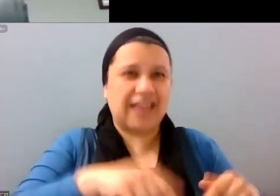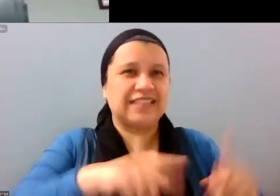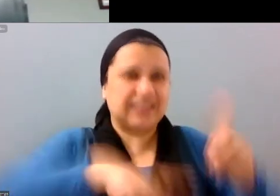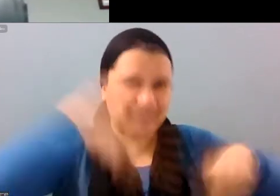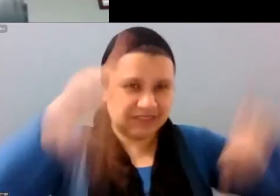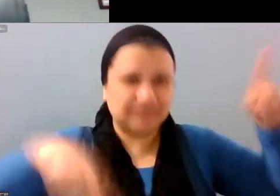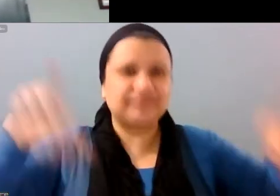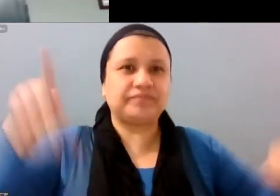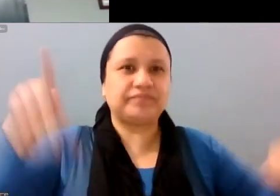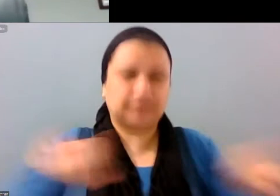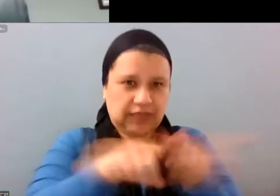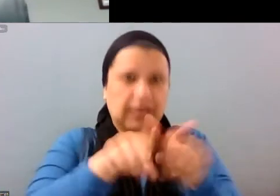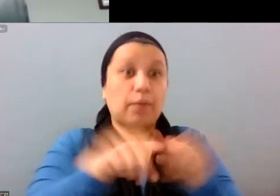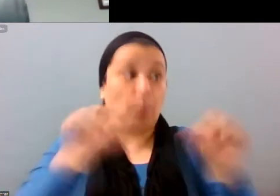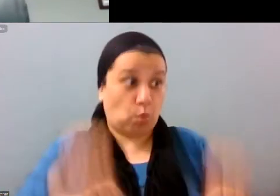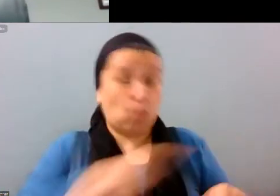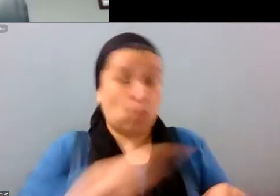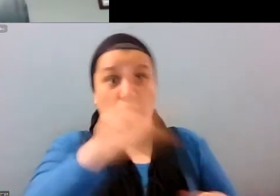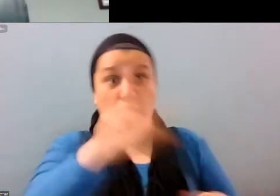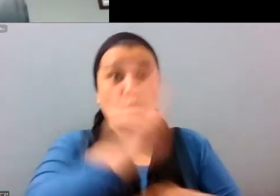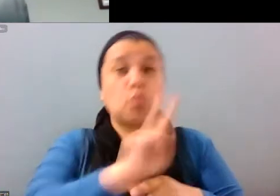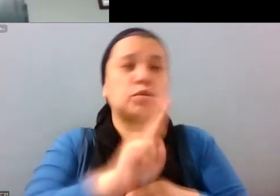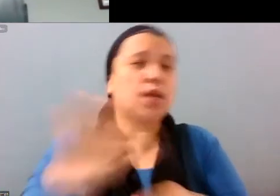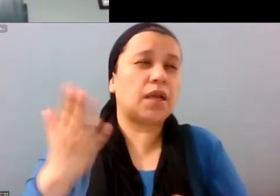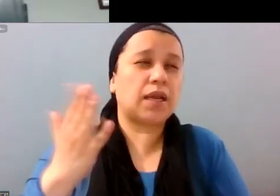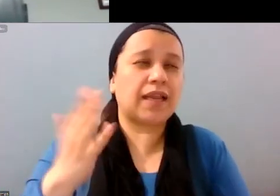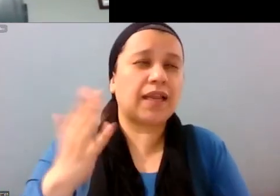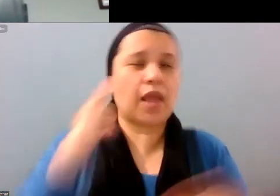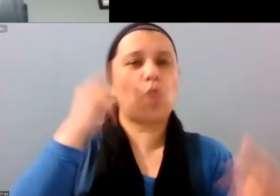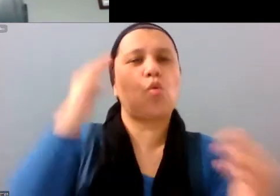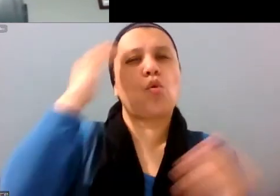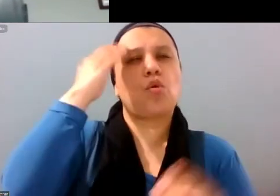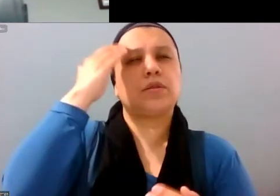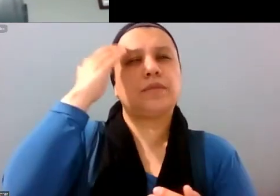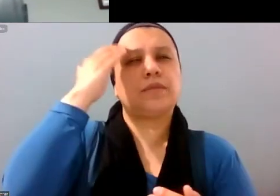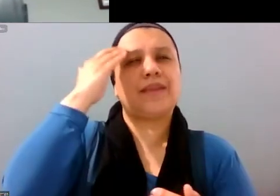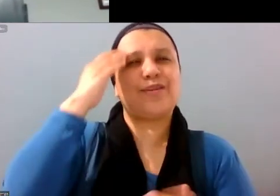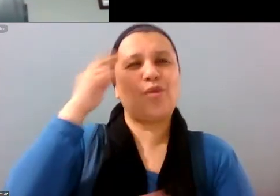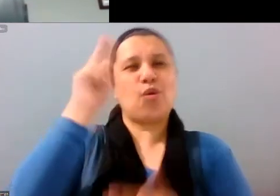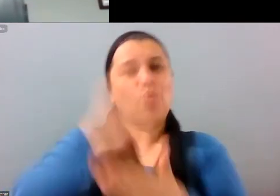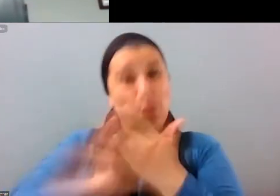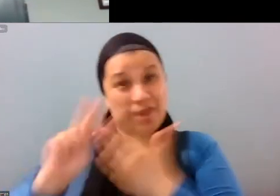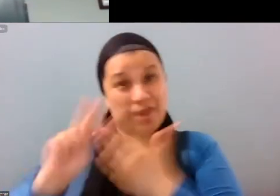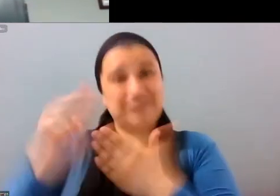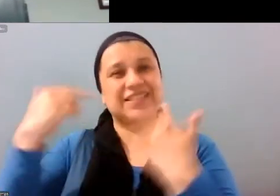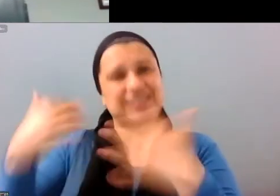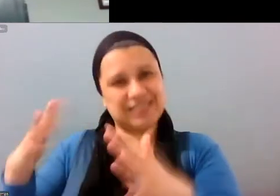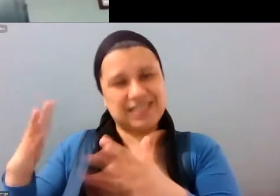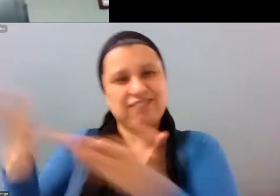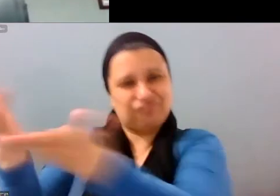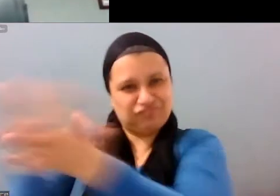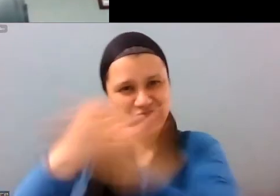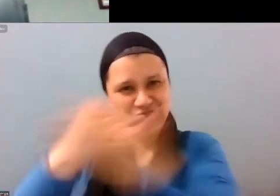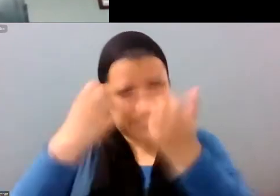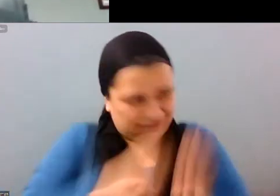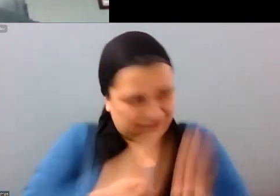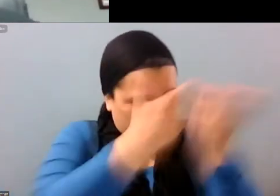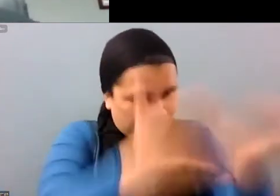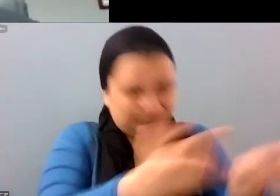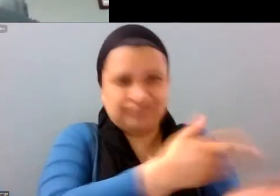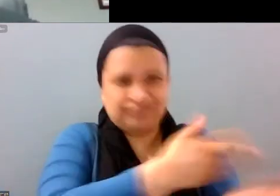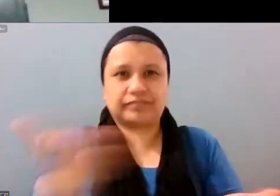que puedan hacer uso del conocimiento que la universidad por diferentes medios les quiere hacer llegar pero que